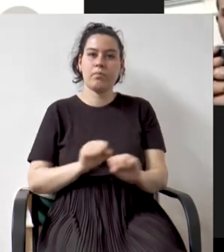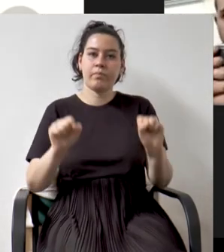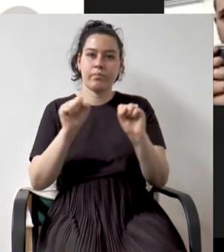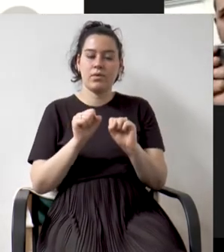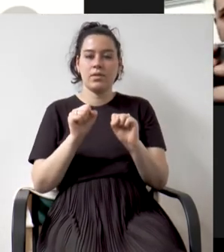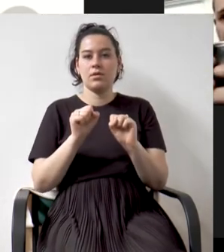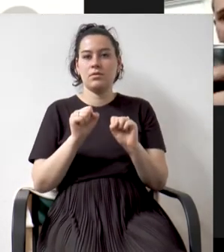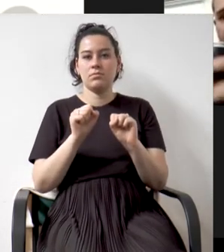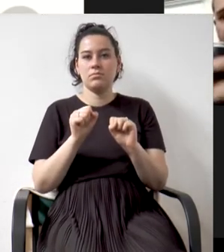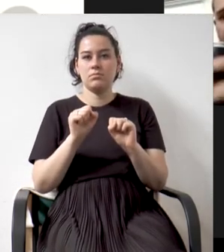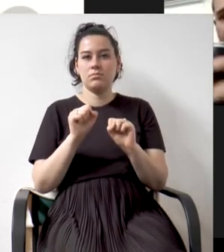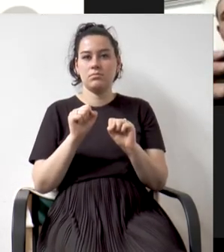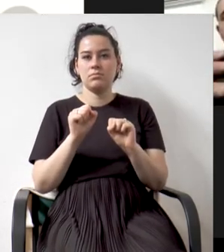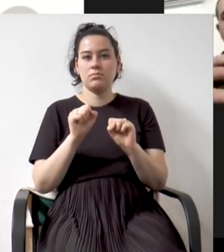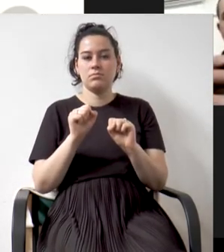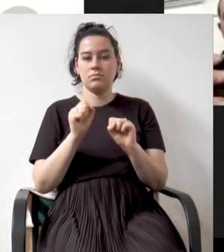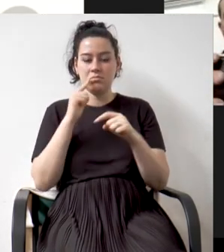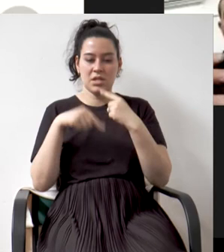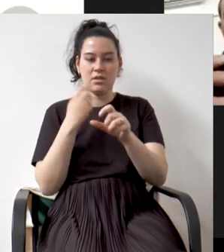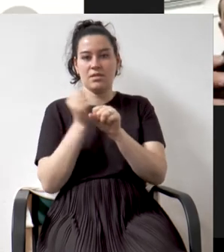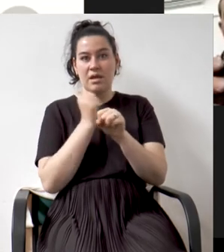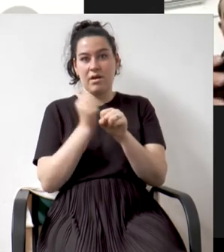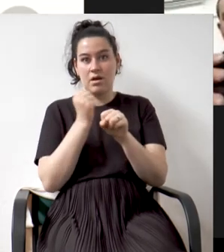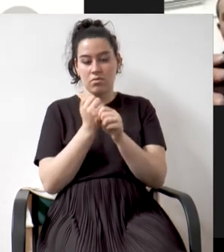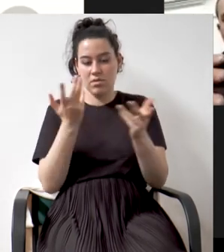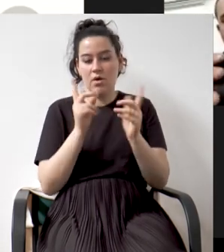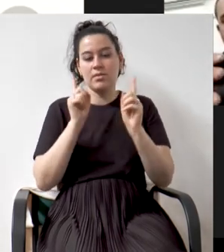aire en el trabajo cotidiano y la proyección.